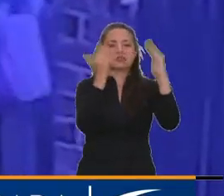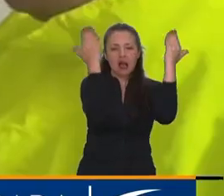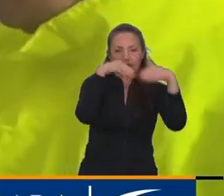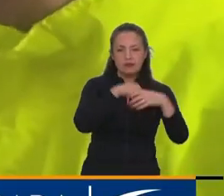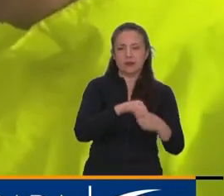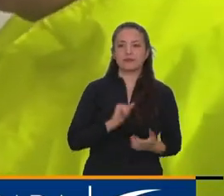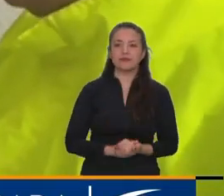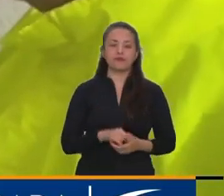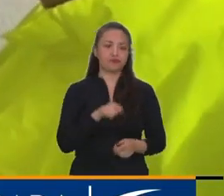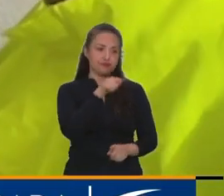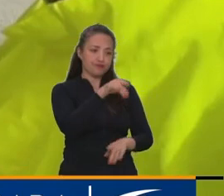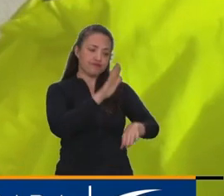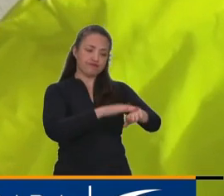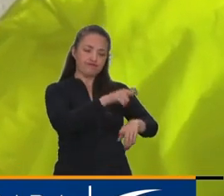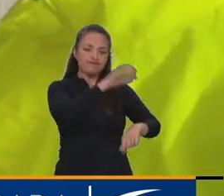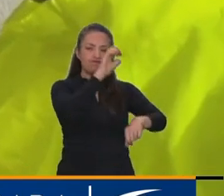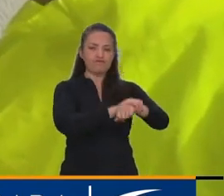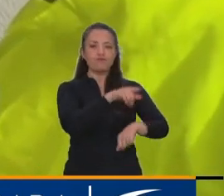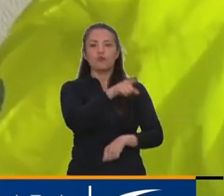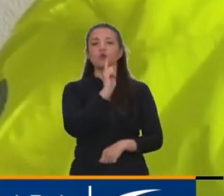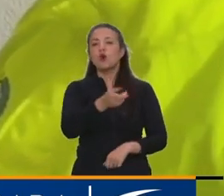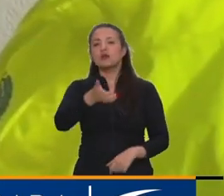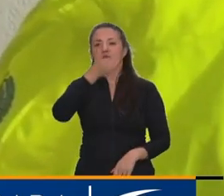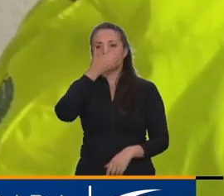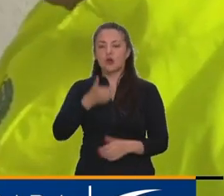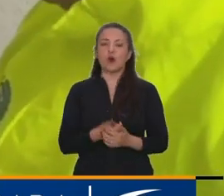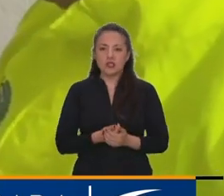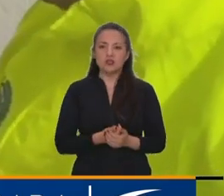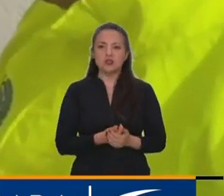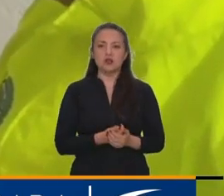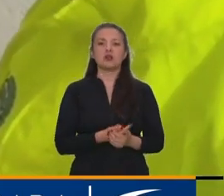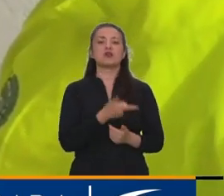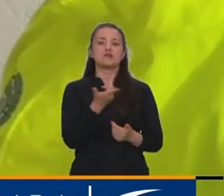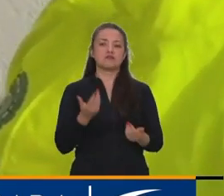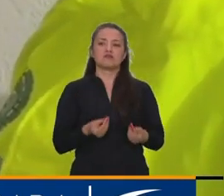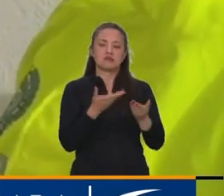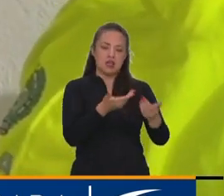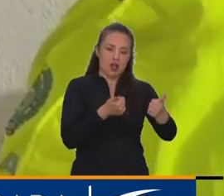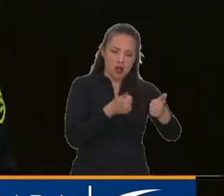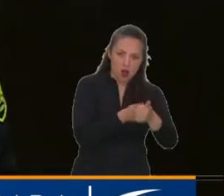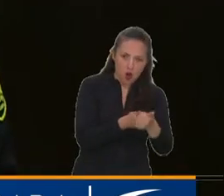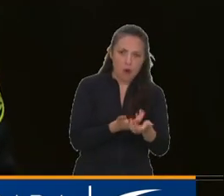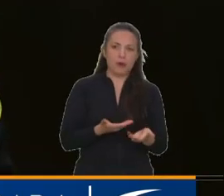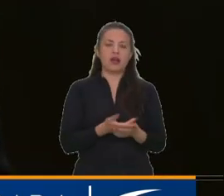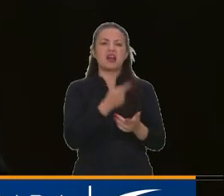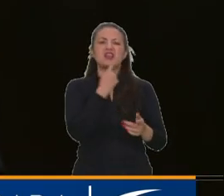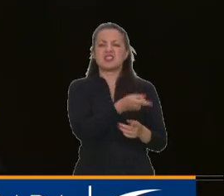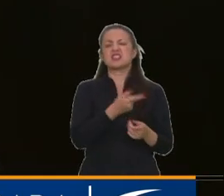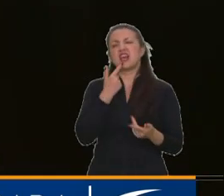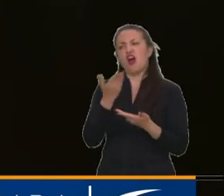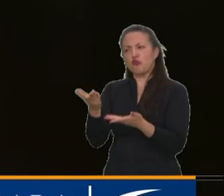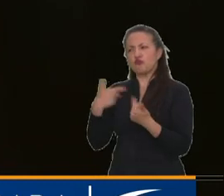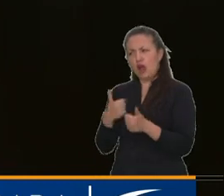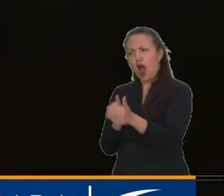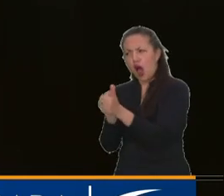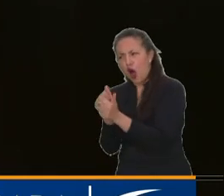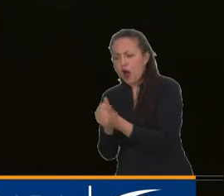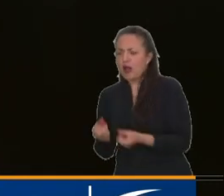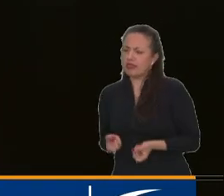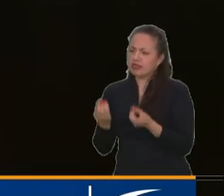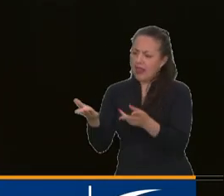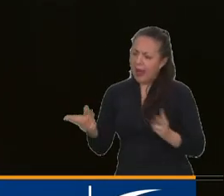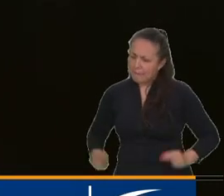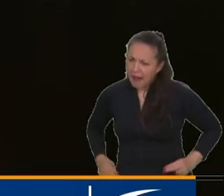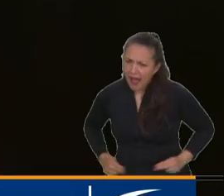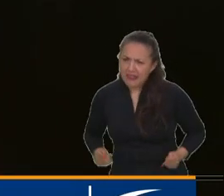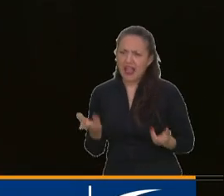siendo capturada por el delito de secuestro. Le ofrece acompañamiento, inclusive le ofrece algunos elementos como pañales,